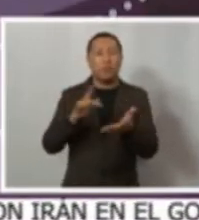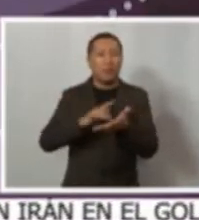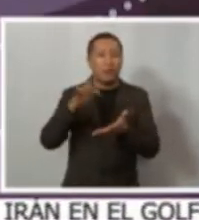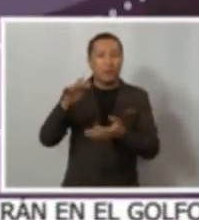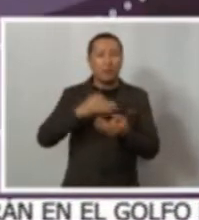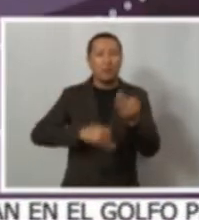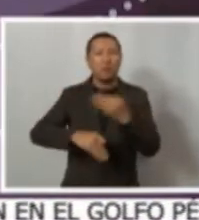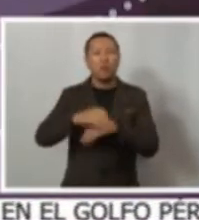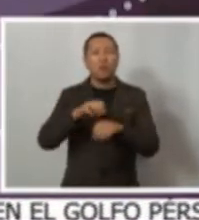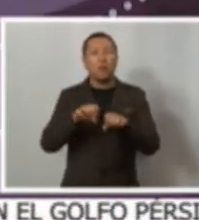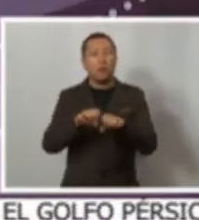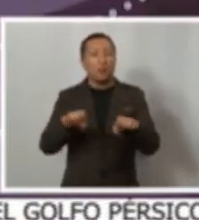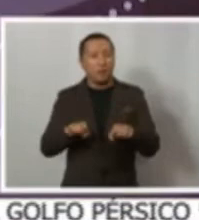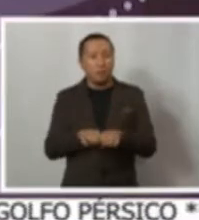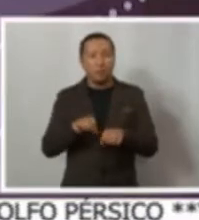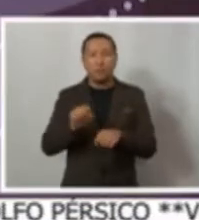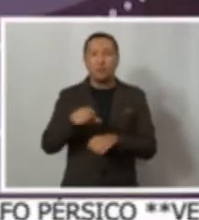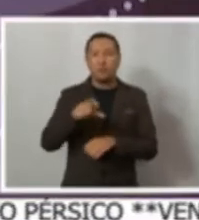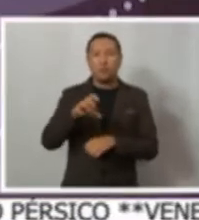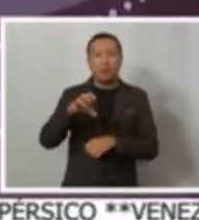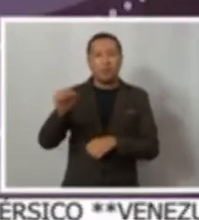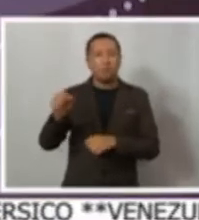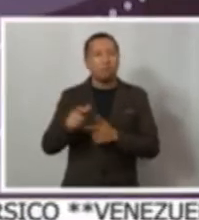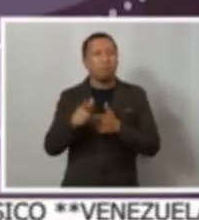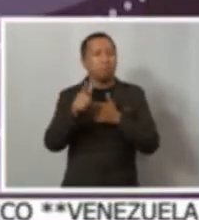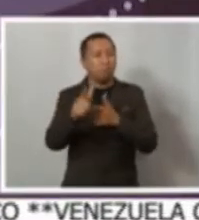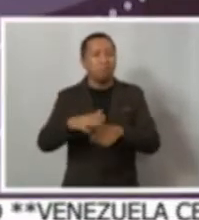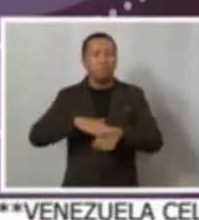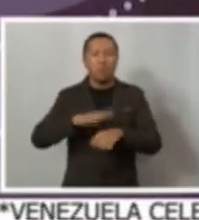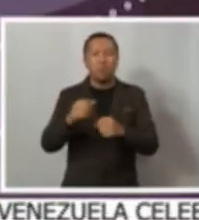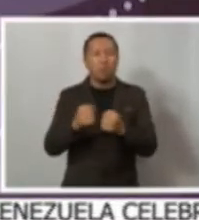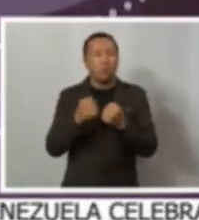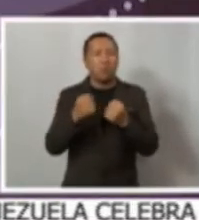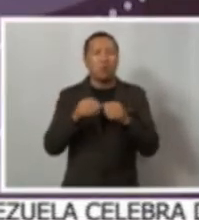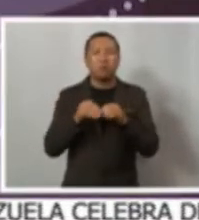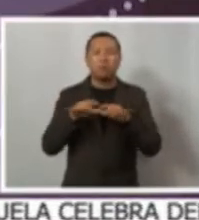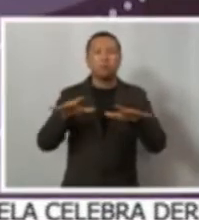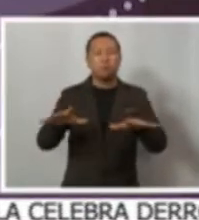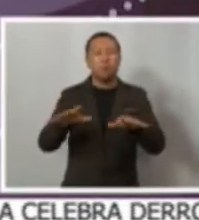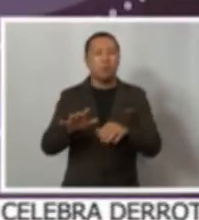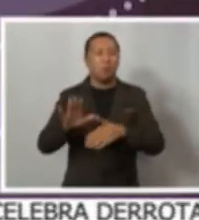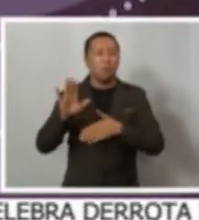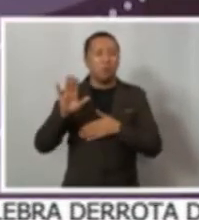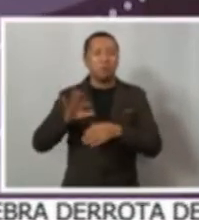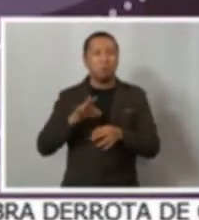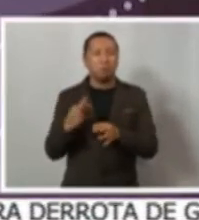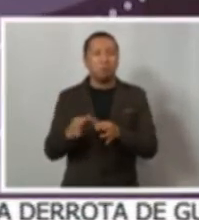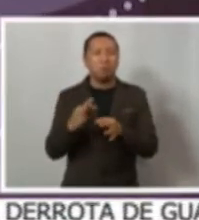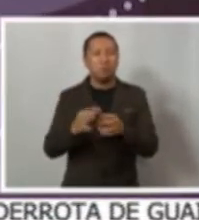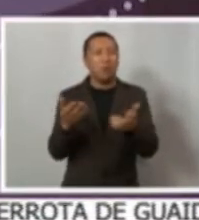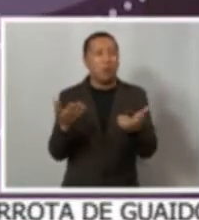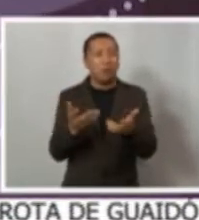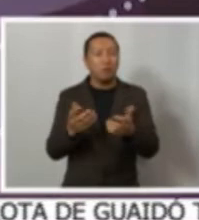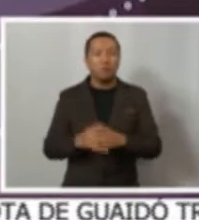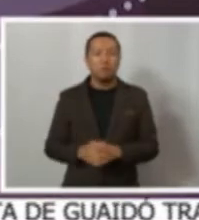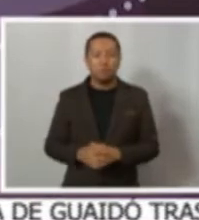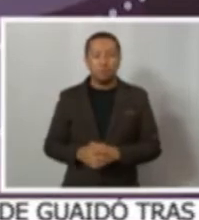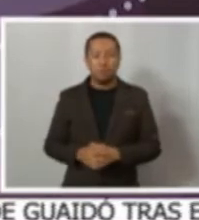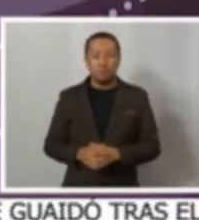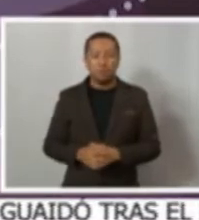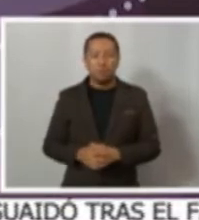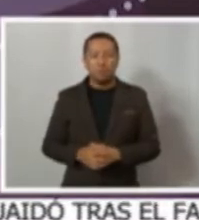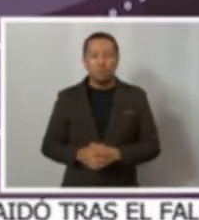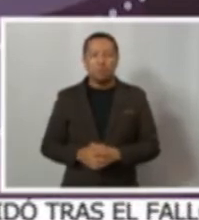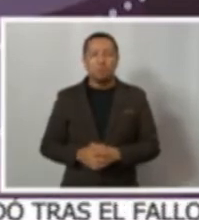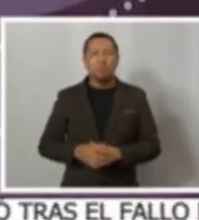todo el equipo de SQCS. Enhorabuena y sigan adelante con más fuerza y dinamismo. Es nuestro compromiso, lo hacemos, créeme. Créeme, mi